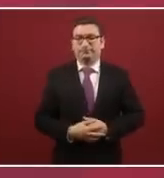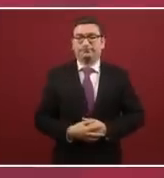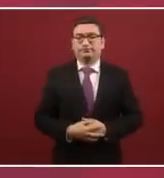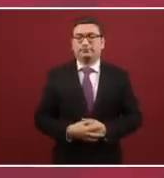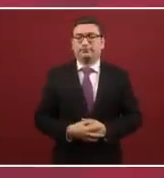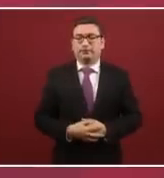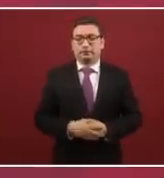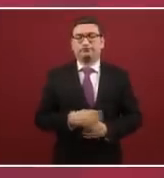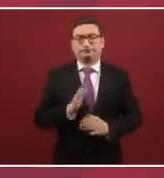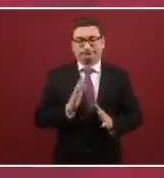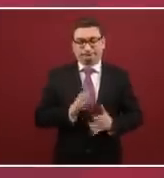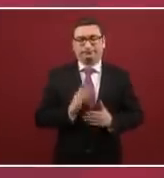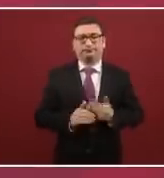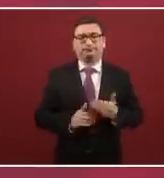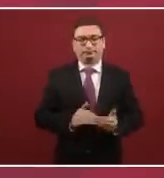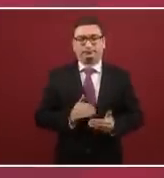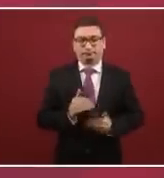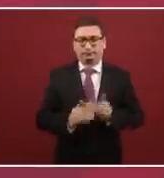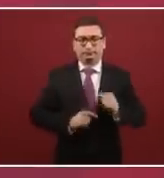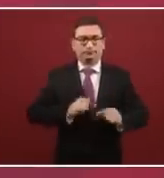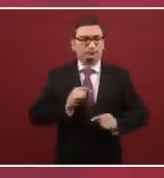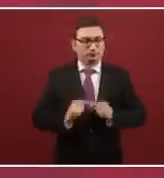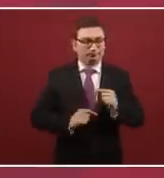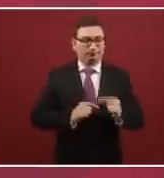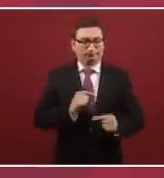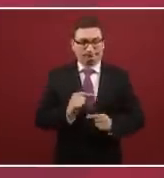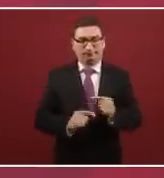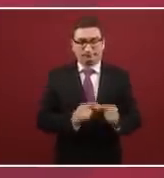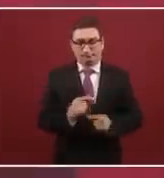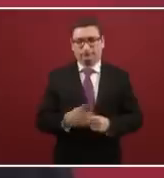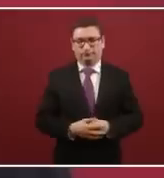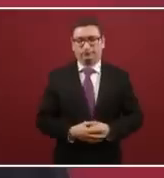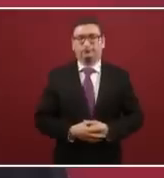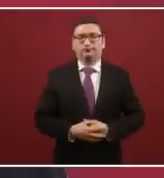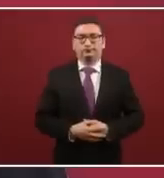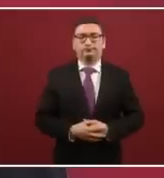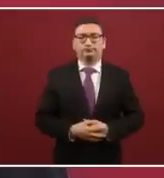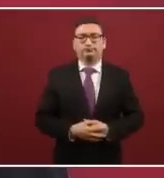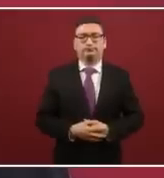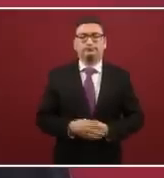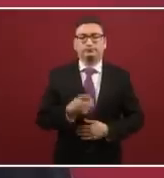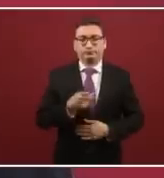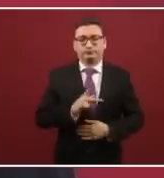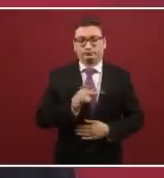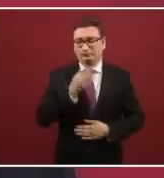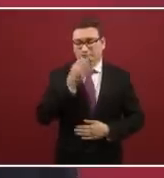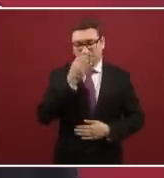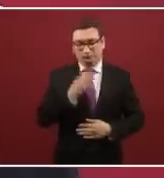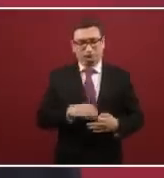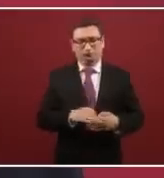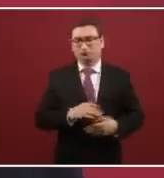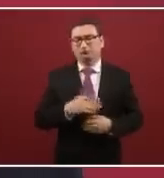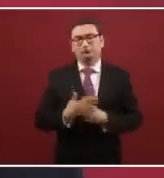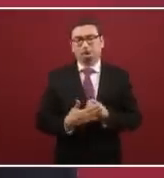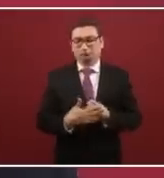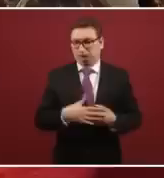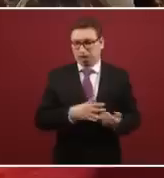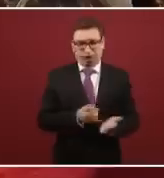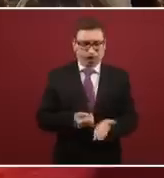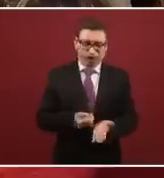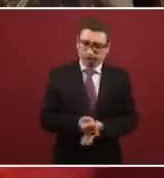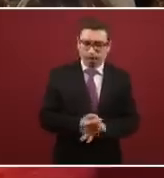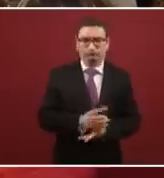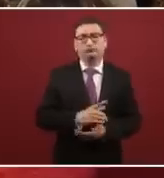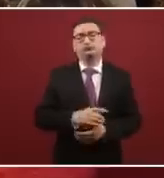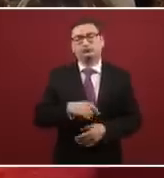Entonces, ahí vamos, poco a poco, pero sí vamos a tomar pronto una decisión y aquí les vamos a informar.